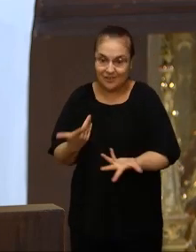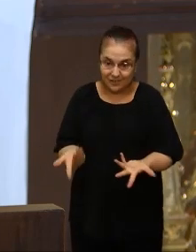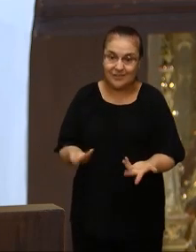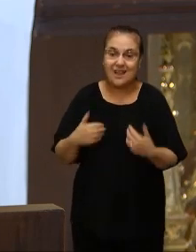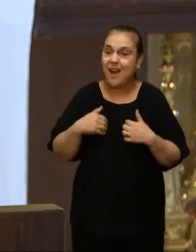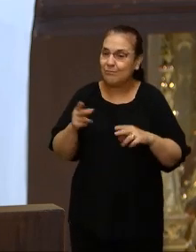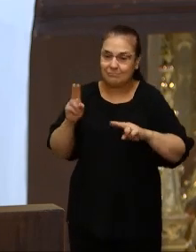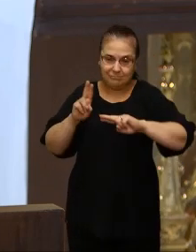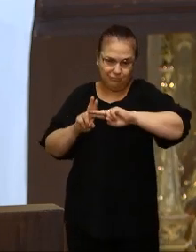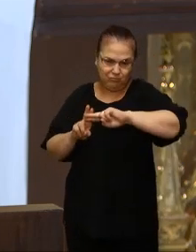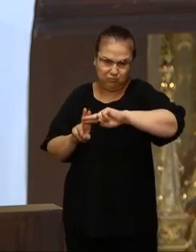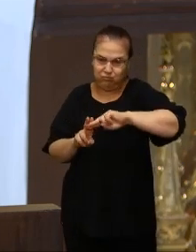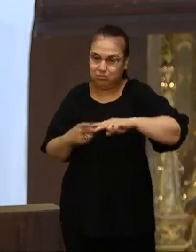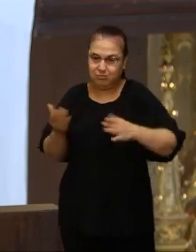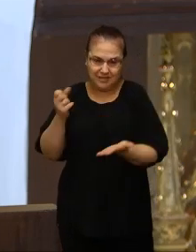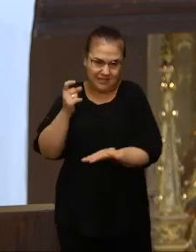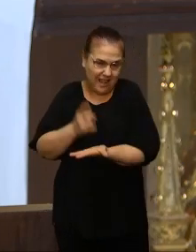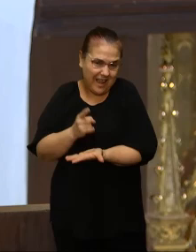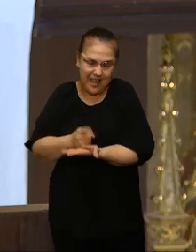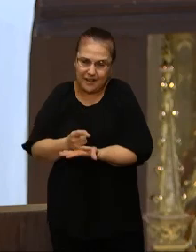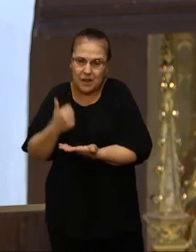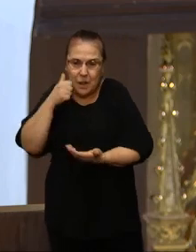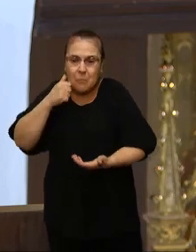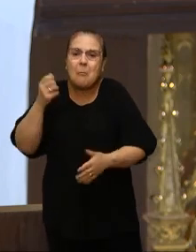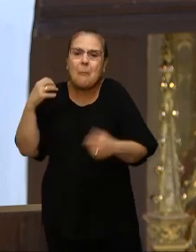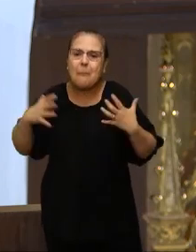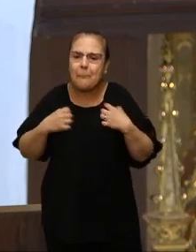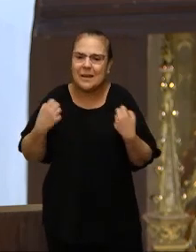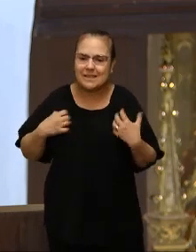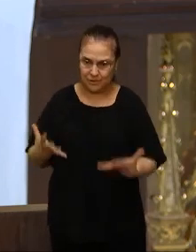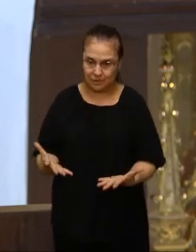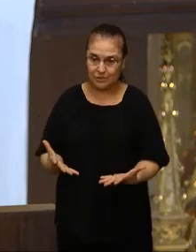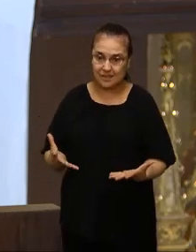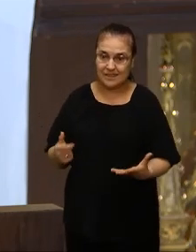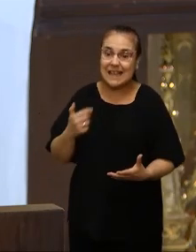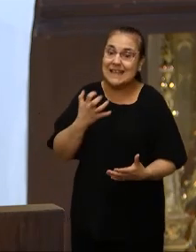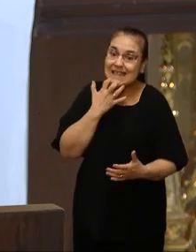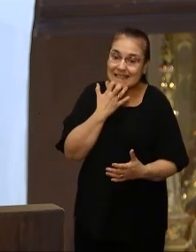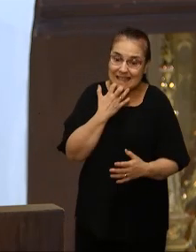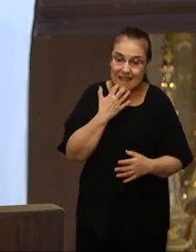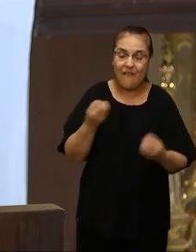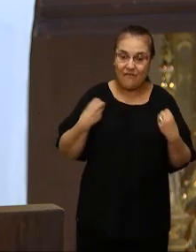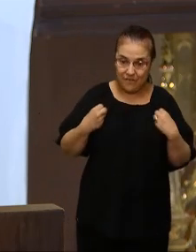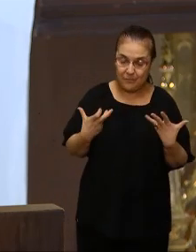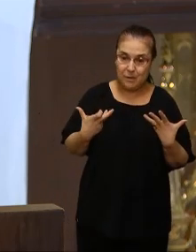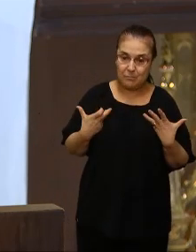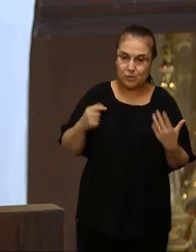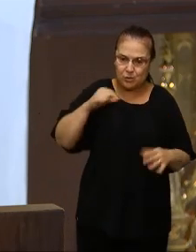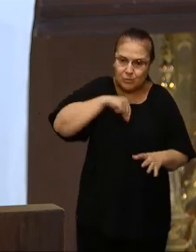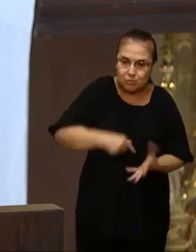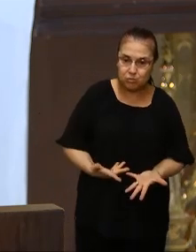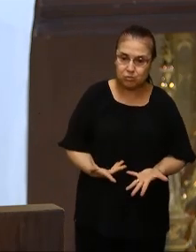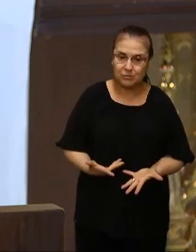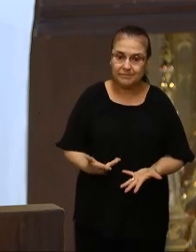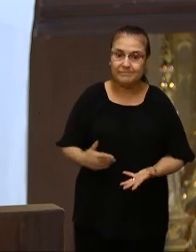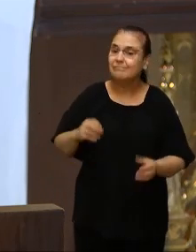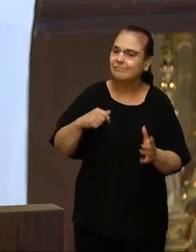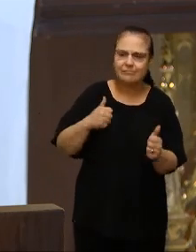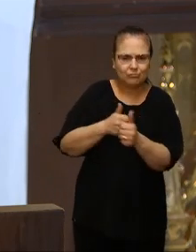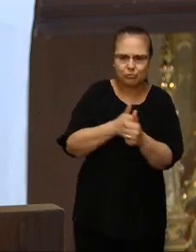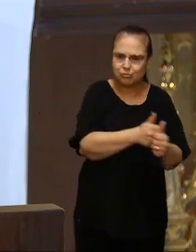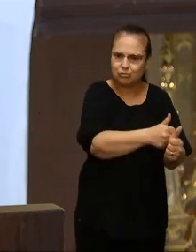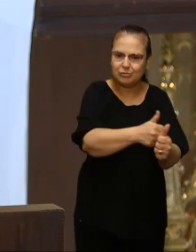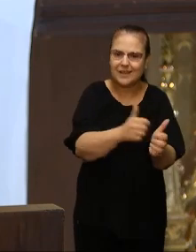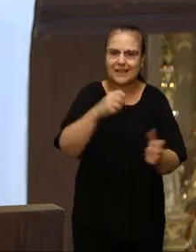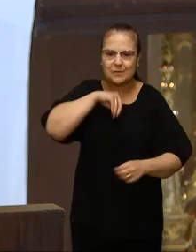crucificado la carne con las pasiones y los deseos. Si vivimos por el Espíritu, marchemos tras el Espíritu.